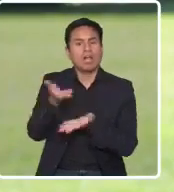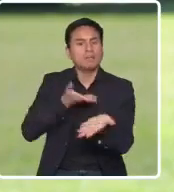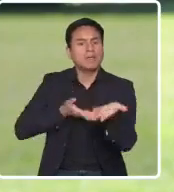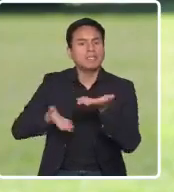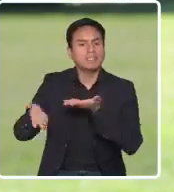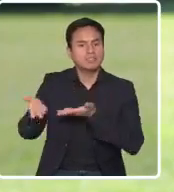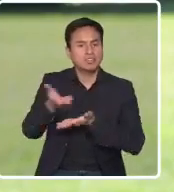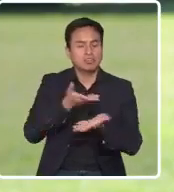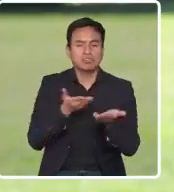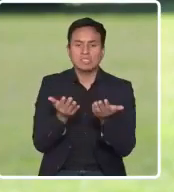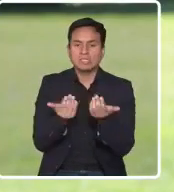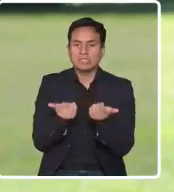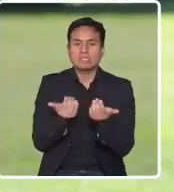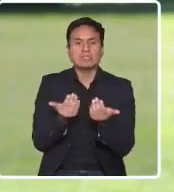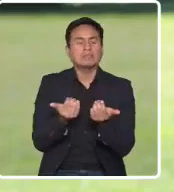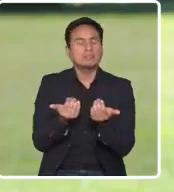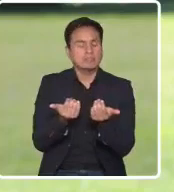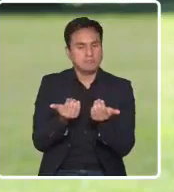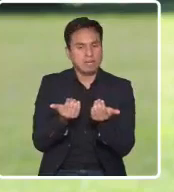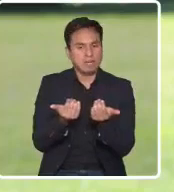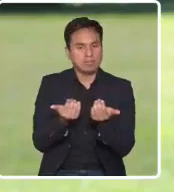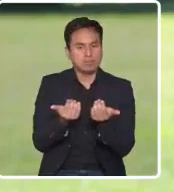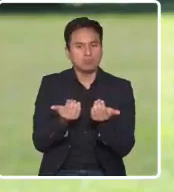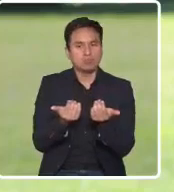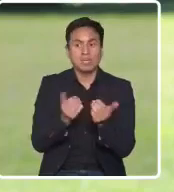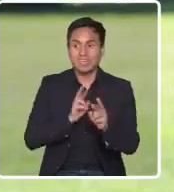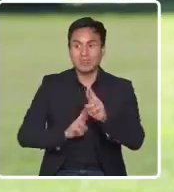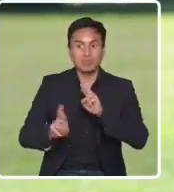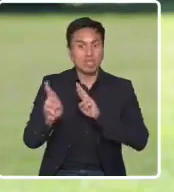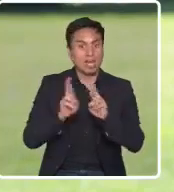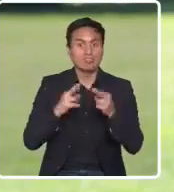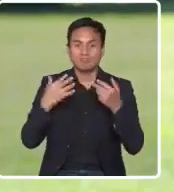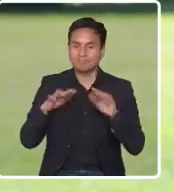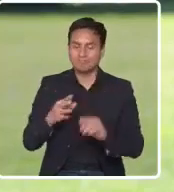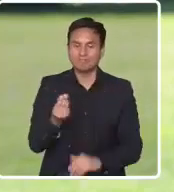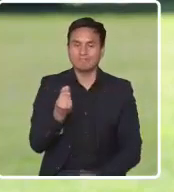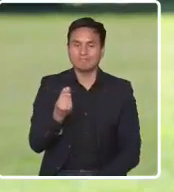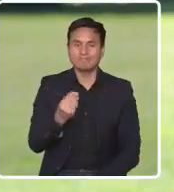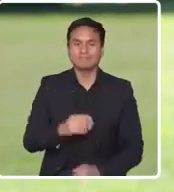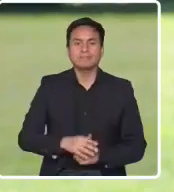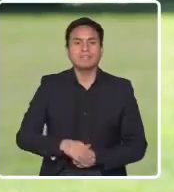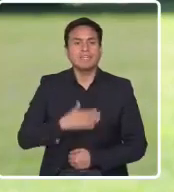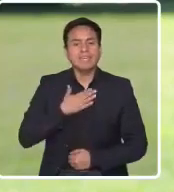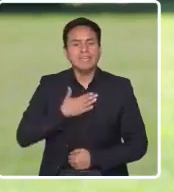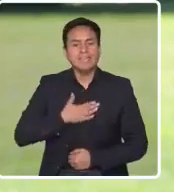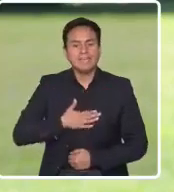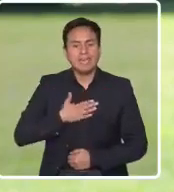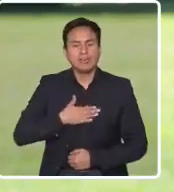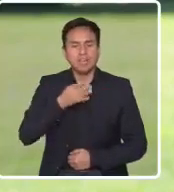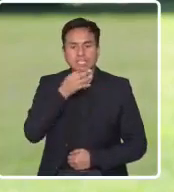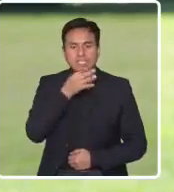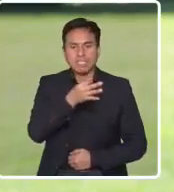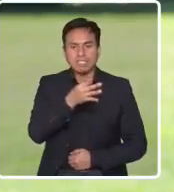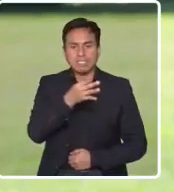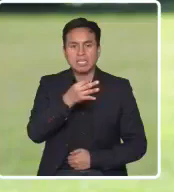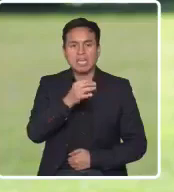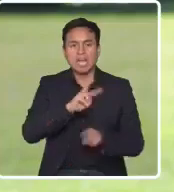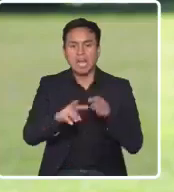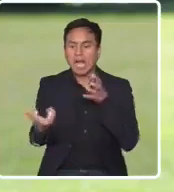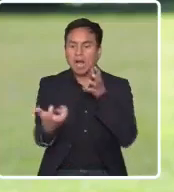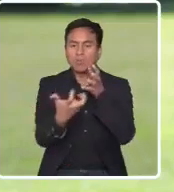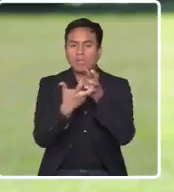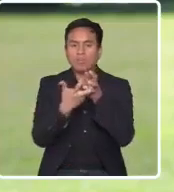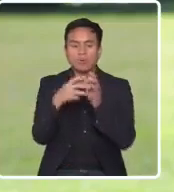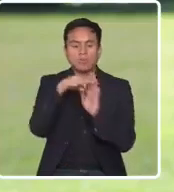retroalimentación necesario y que está dando resultados. Quiero decirles que estamos